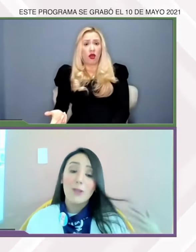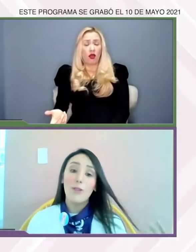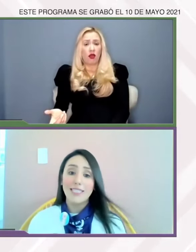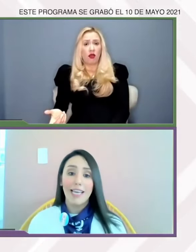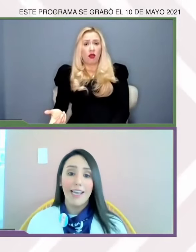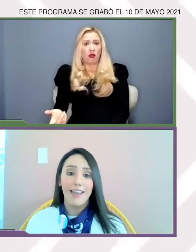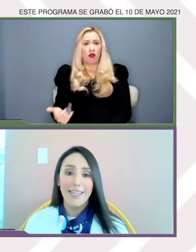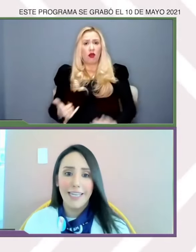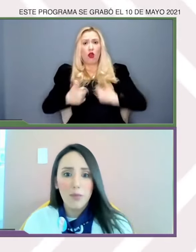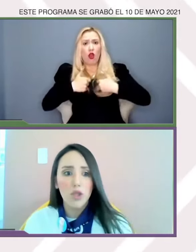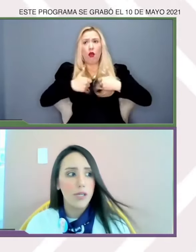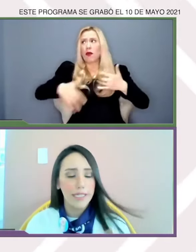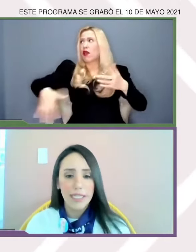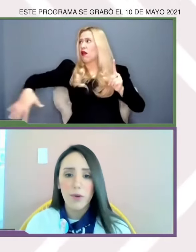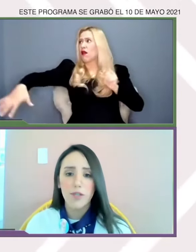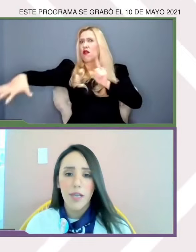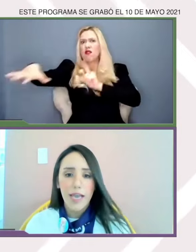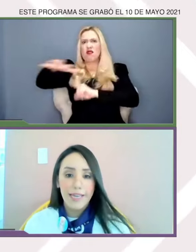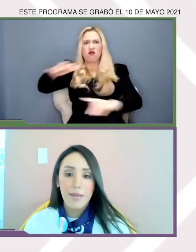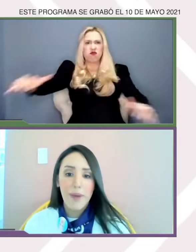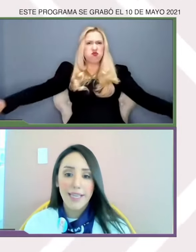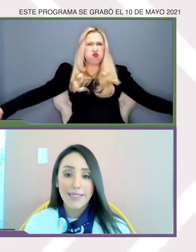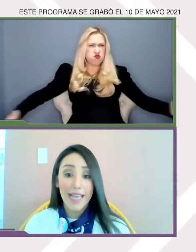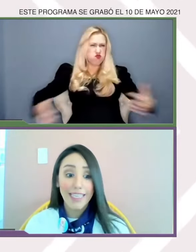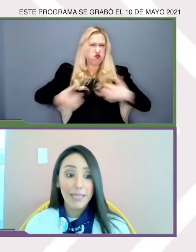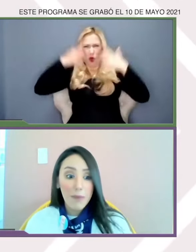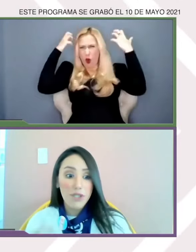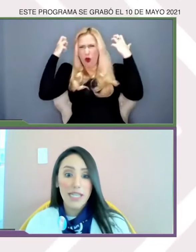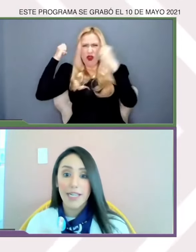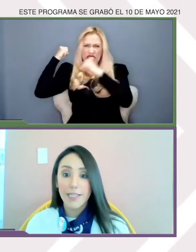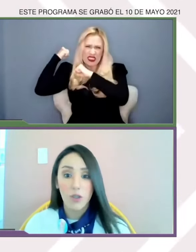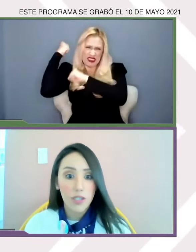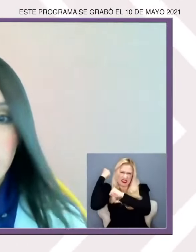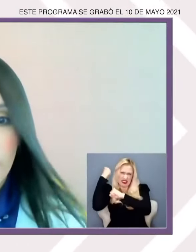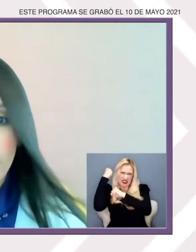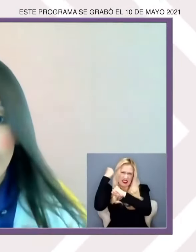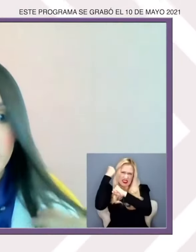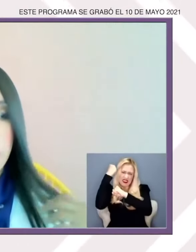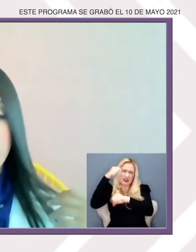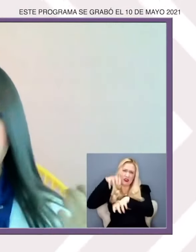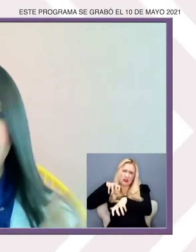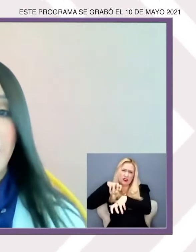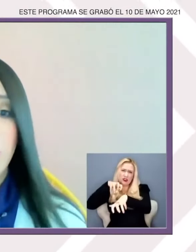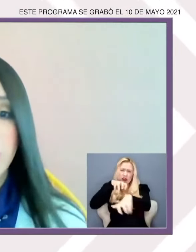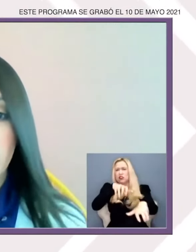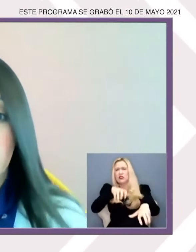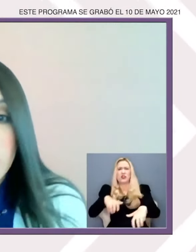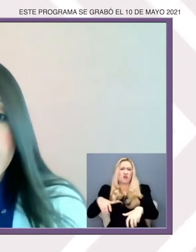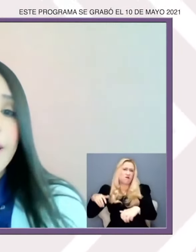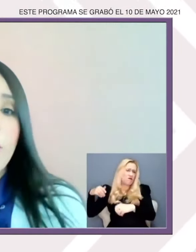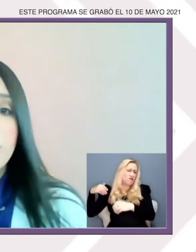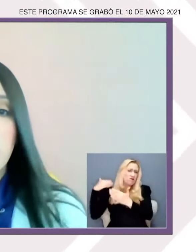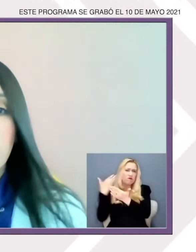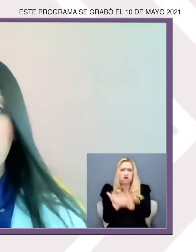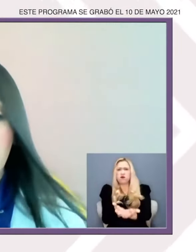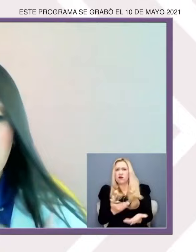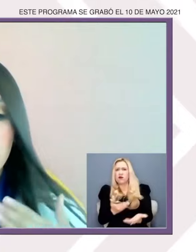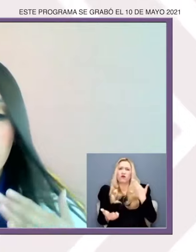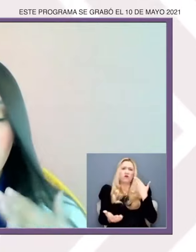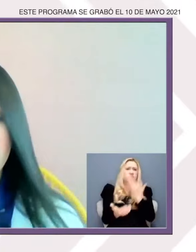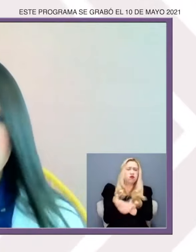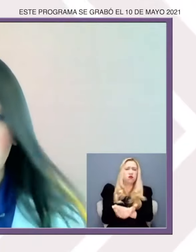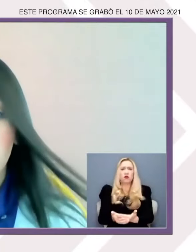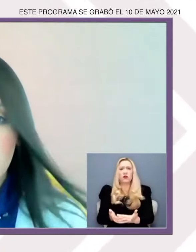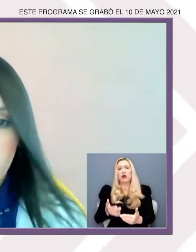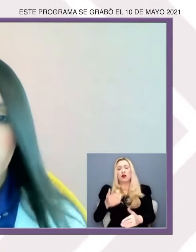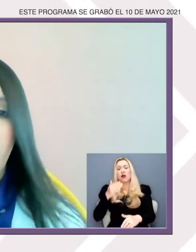las juventudes que dirigimos colectivos en el país, activamos las redes sociales, nos manifestamos en nuestros estados y bueno,